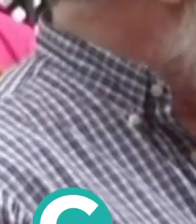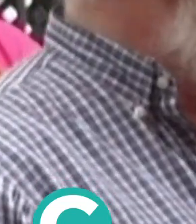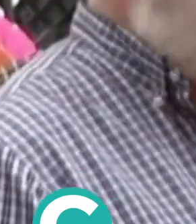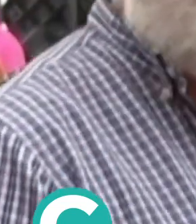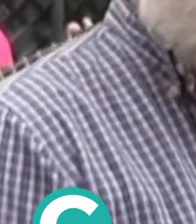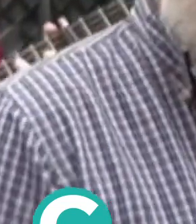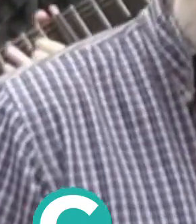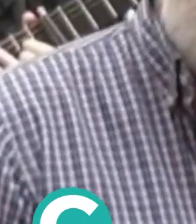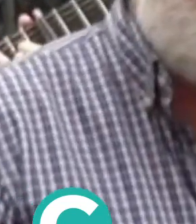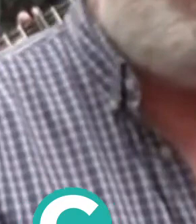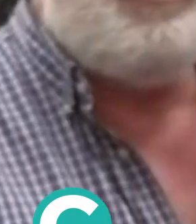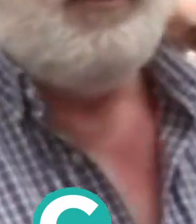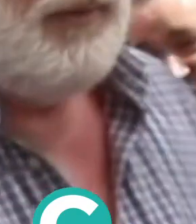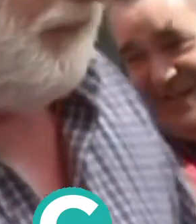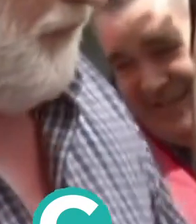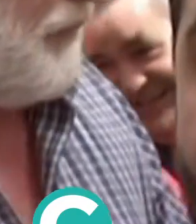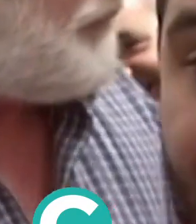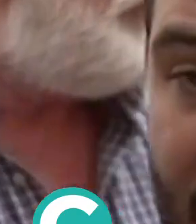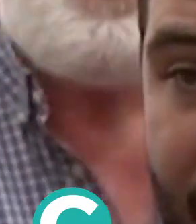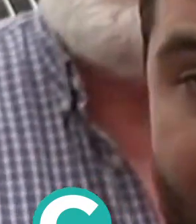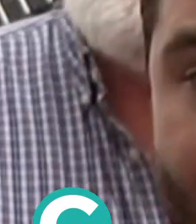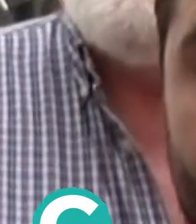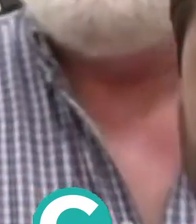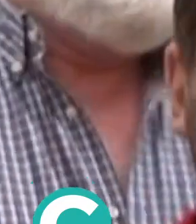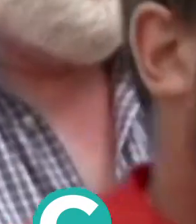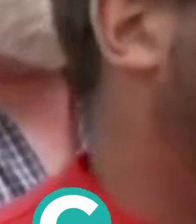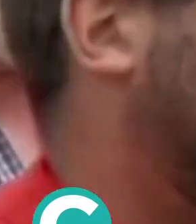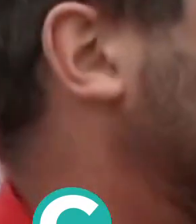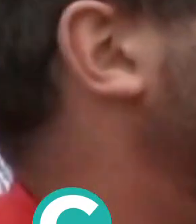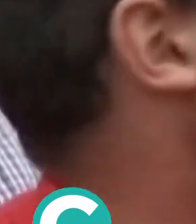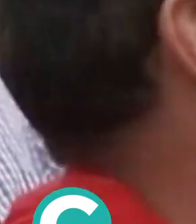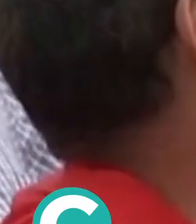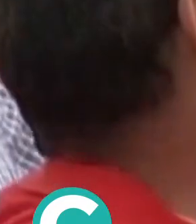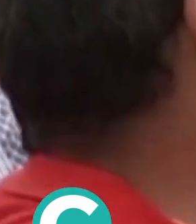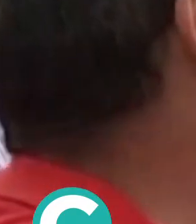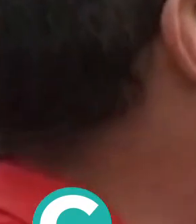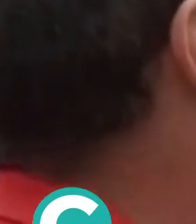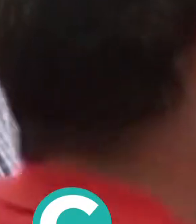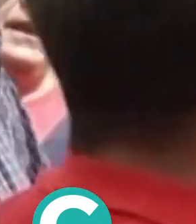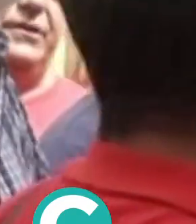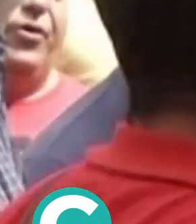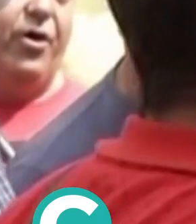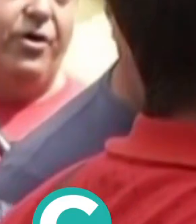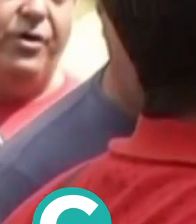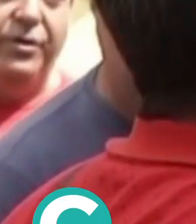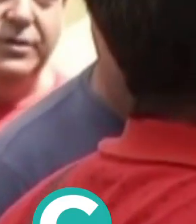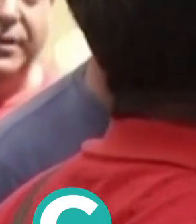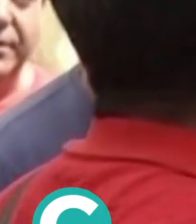Si a ti ya tuviste tantas veces en las mismas puertas del infierno,